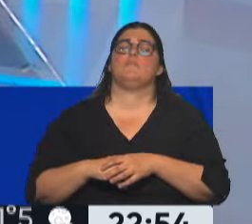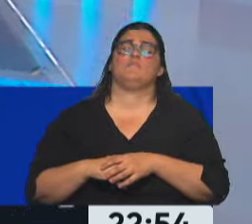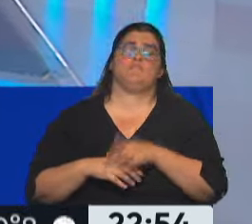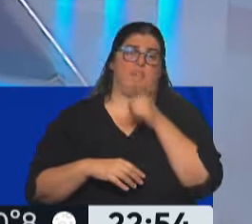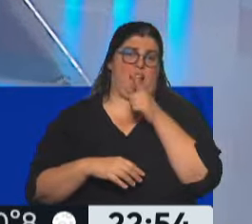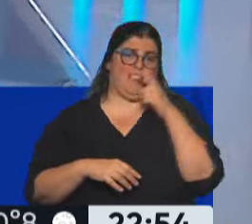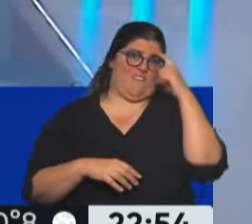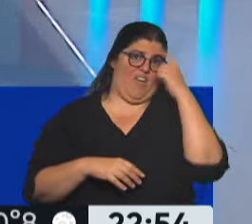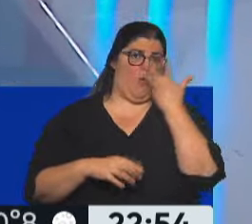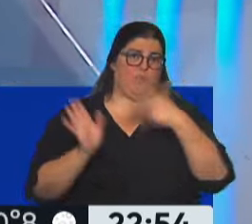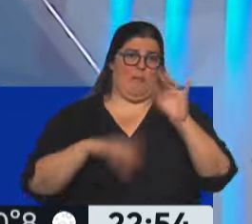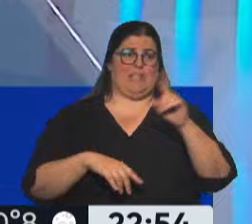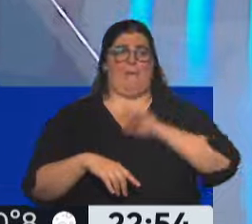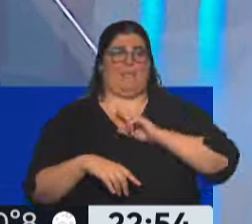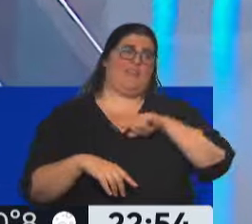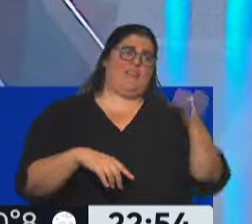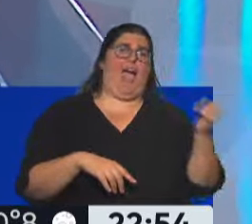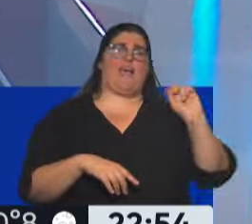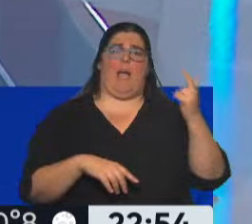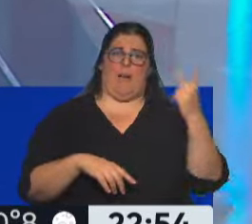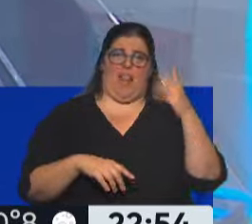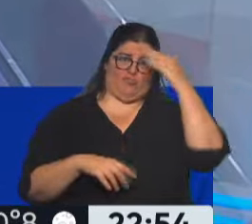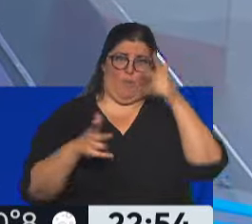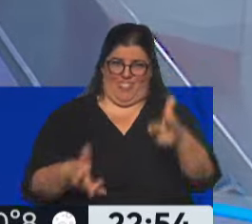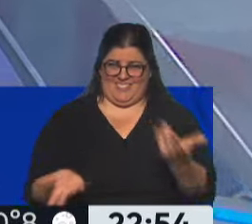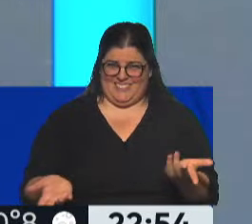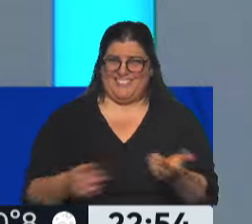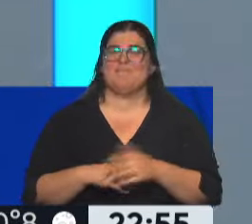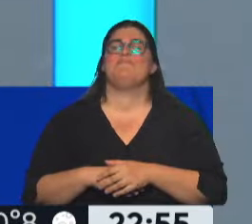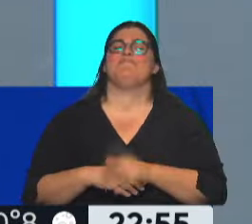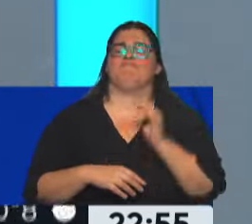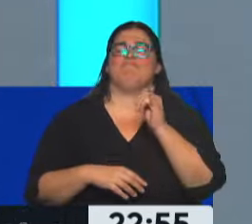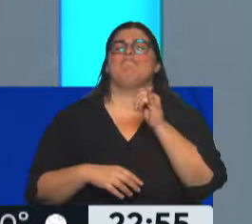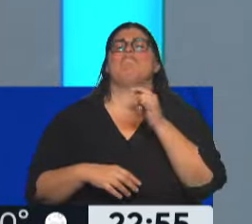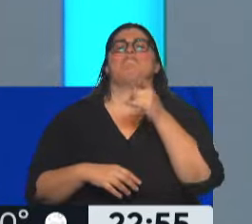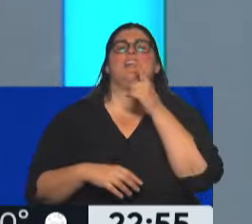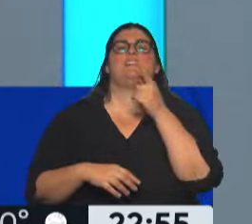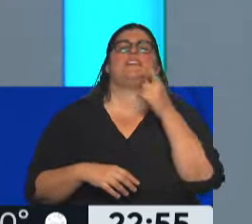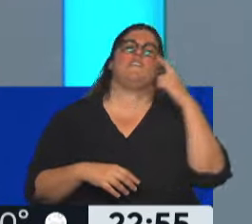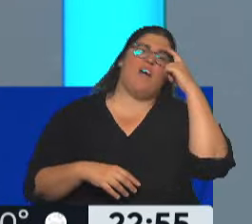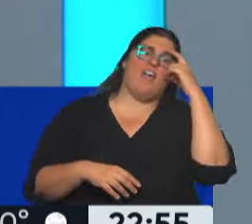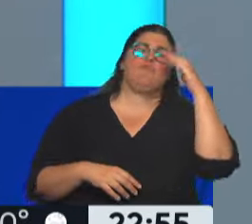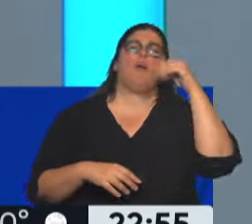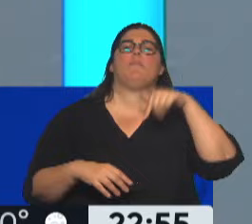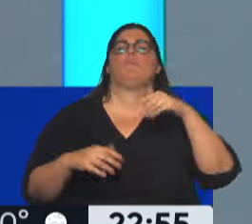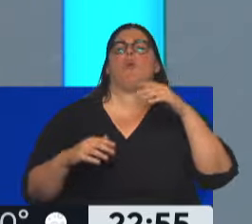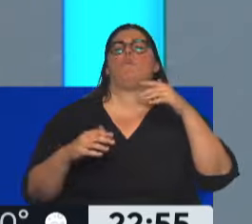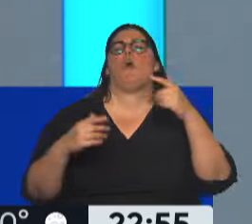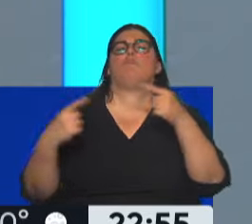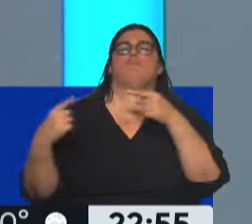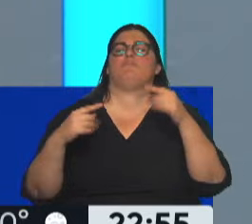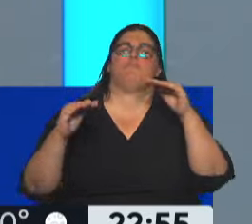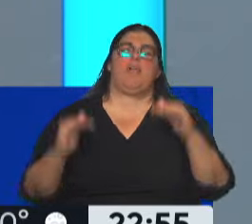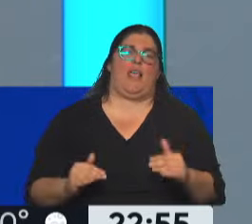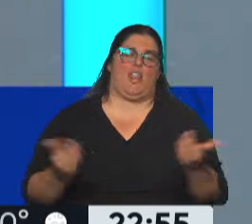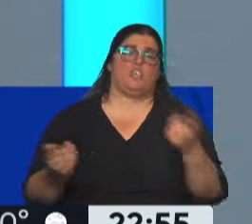parecía no defenderlo después de lo que hemos visto durante todos estos meses entre las disputas entre Trump y biden así que es un poco lo que plantean desde el